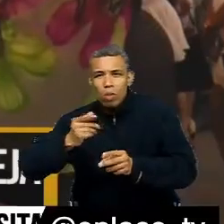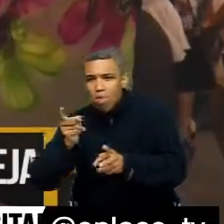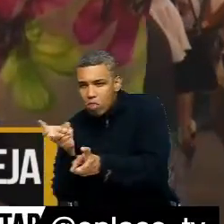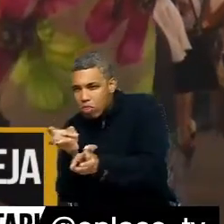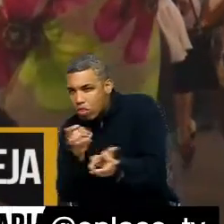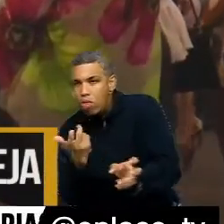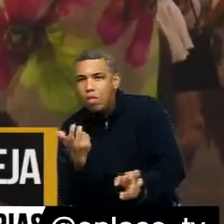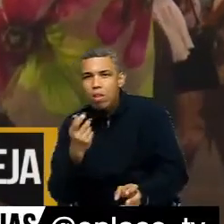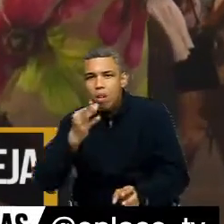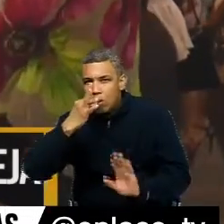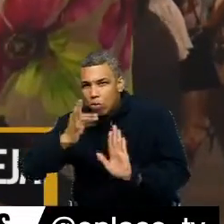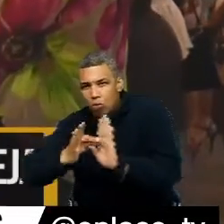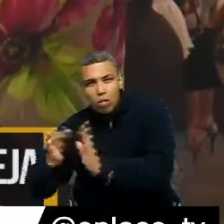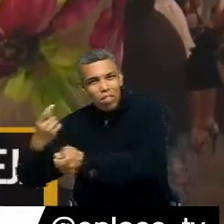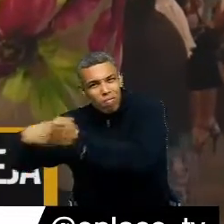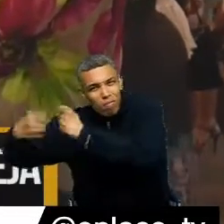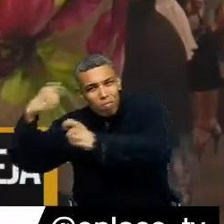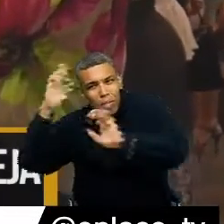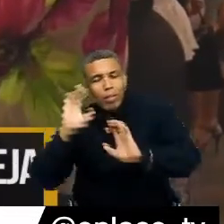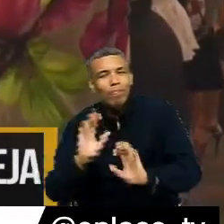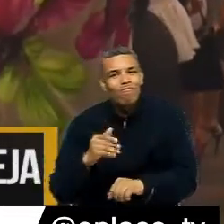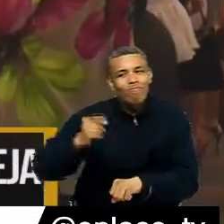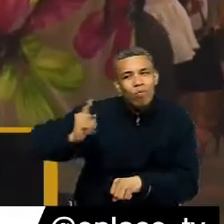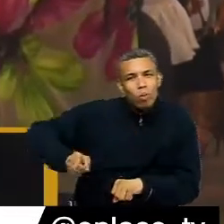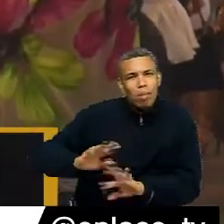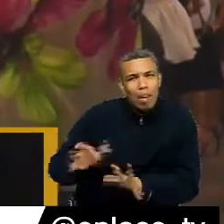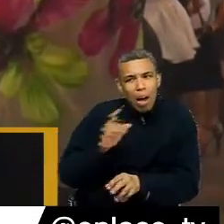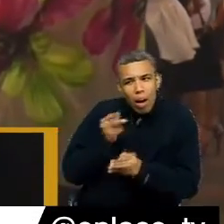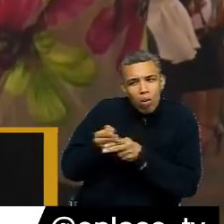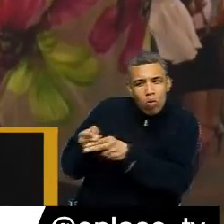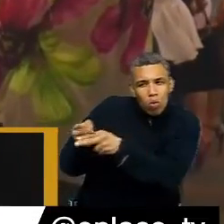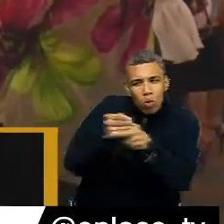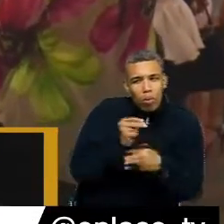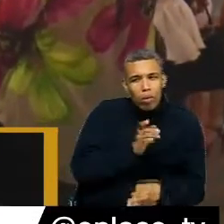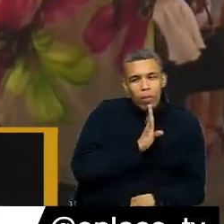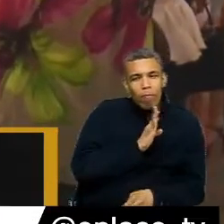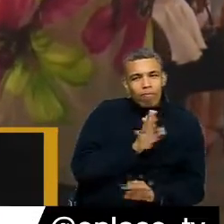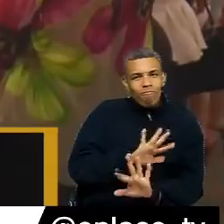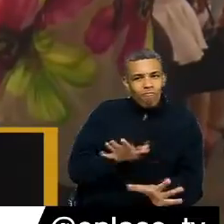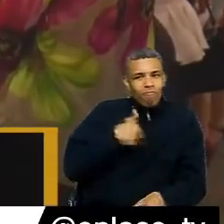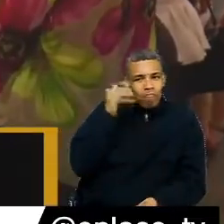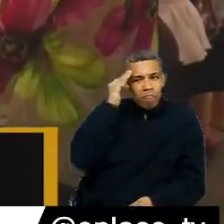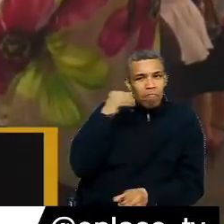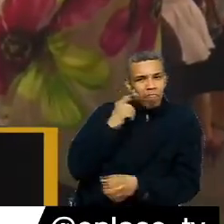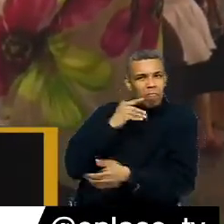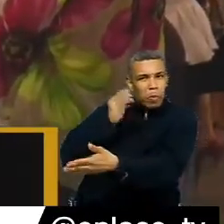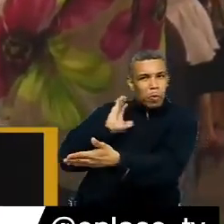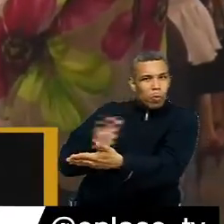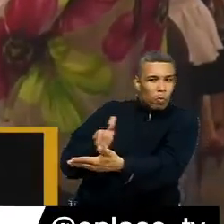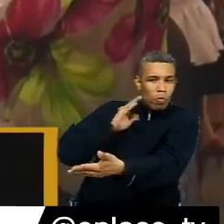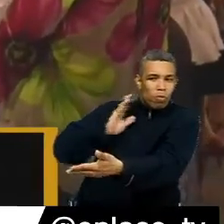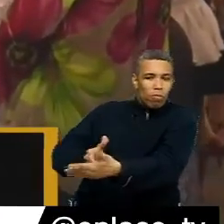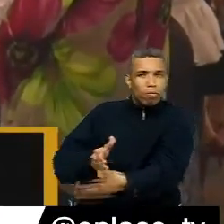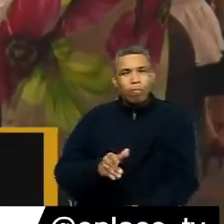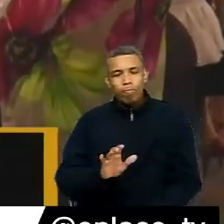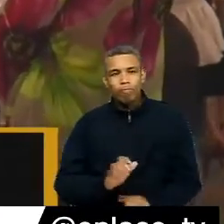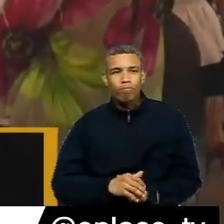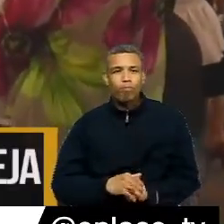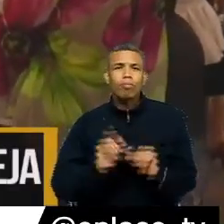ampliado con el ministro de Defensa en lo que tiene que ver con el tema de posconflicto y sobre todo unas inquietudes que